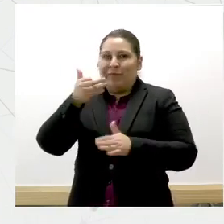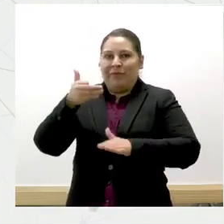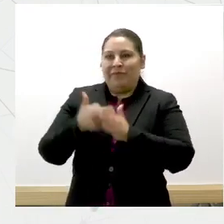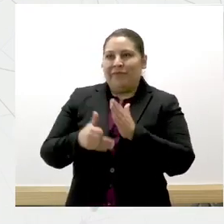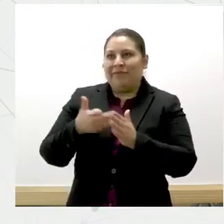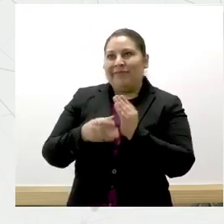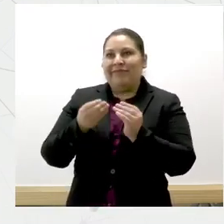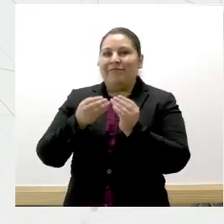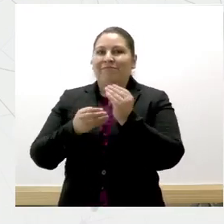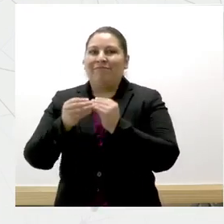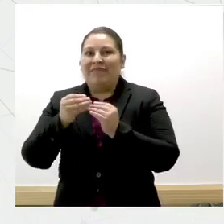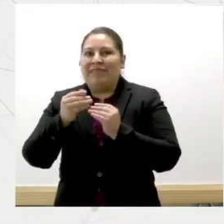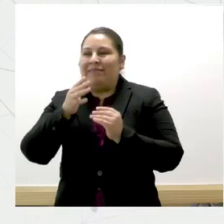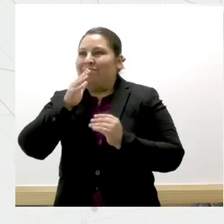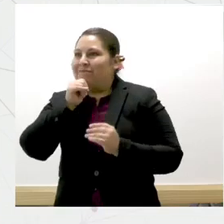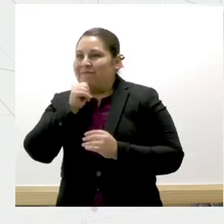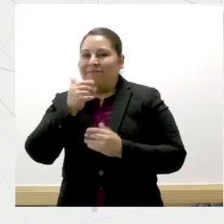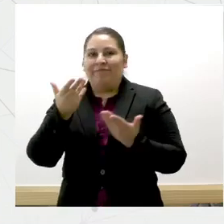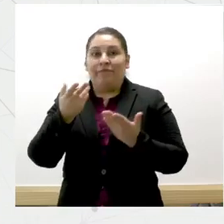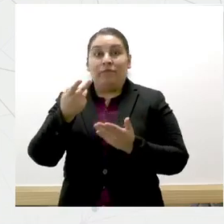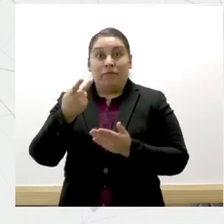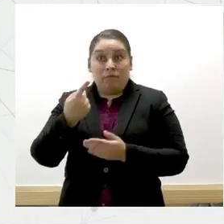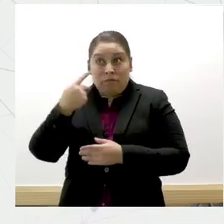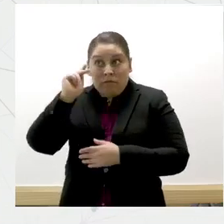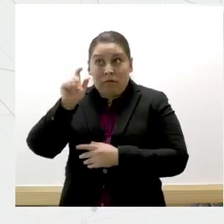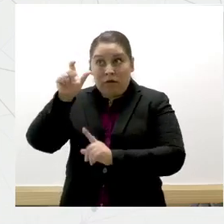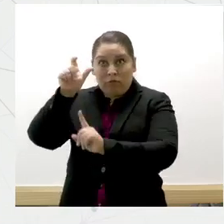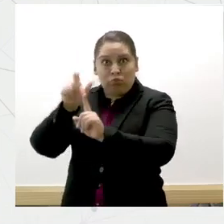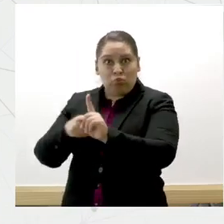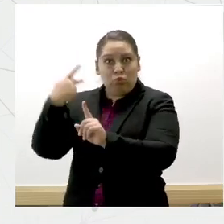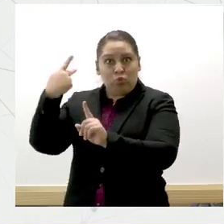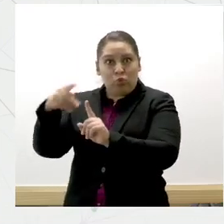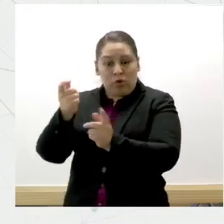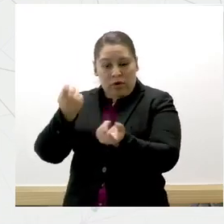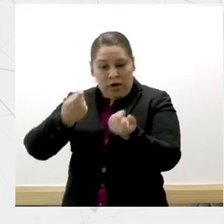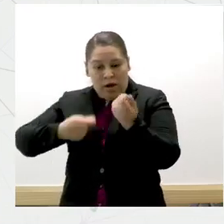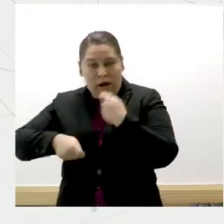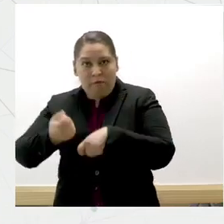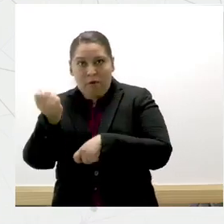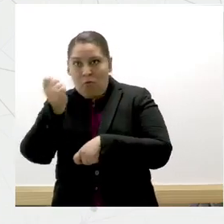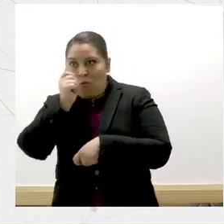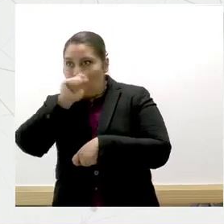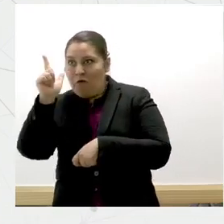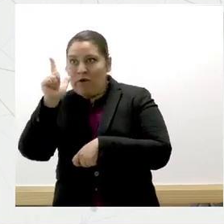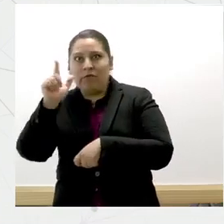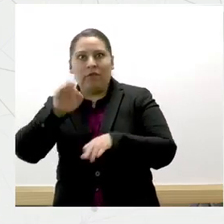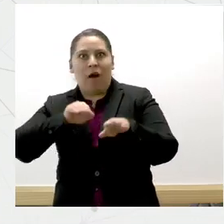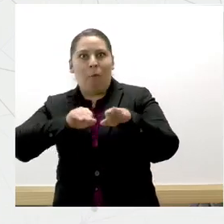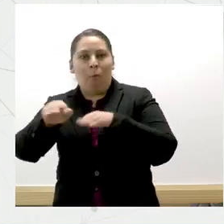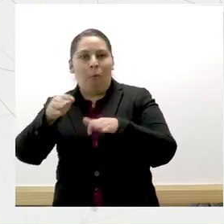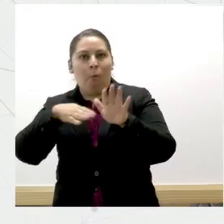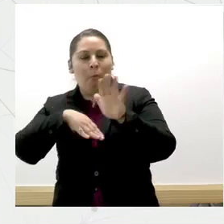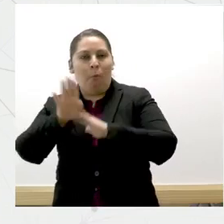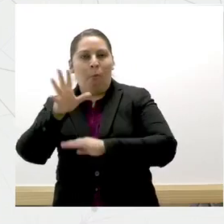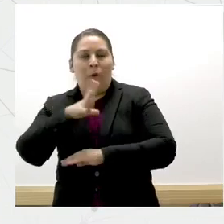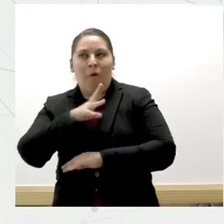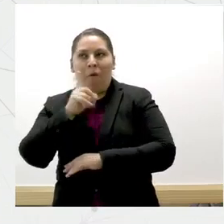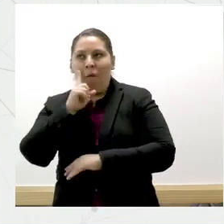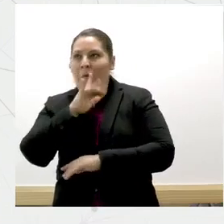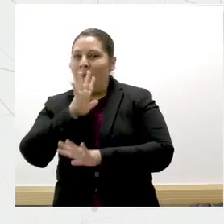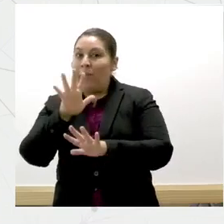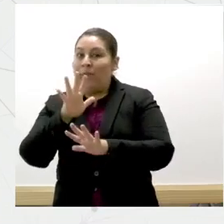no tengo el suficiente mérito, cuando probablemente nuestro currículum es absolutamente increíble y espectacular. Por lo tanto, ya para